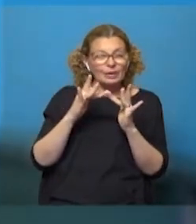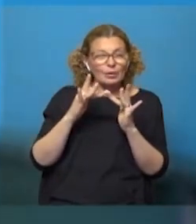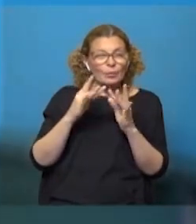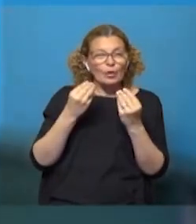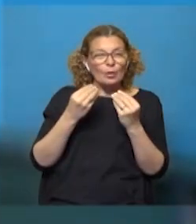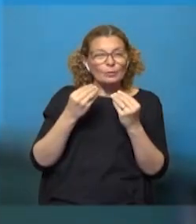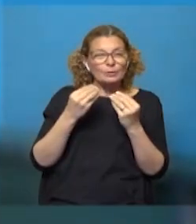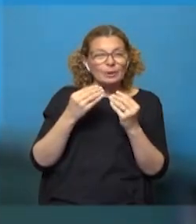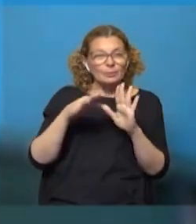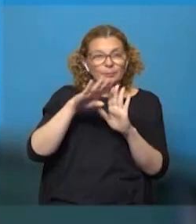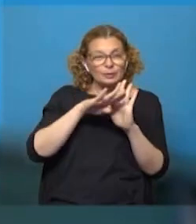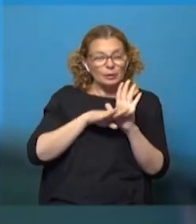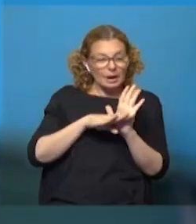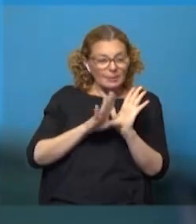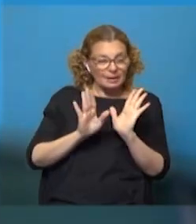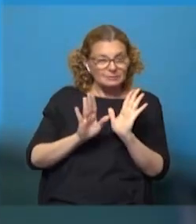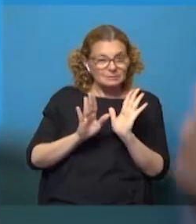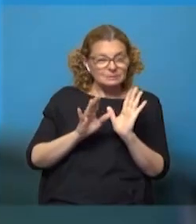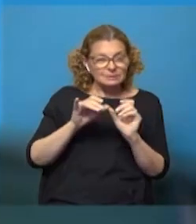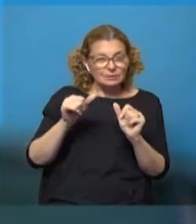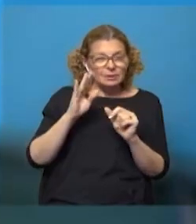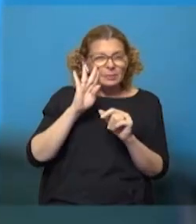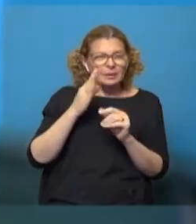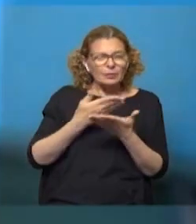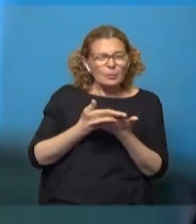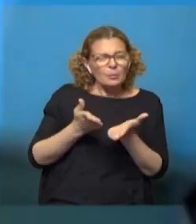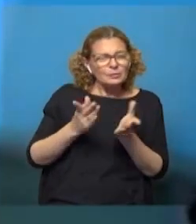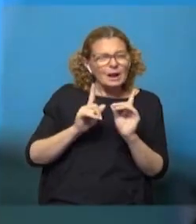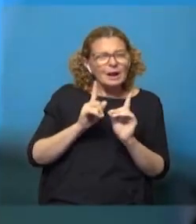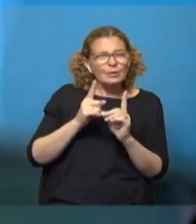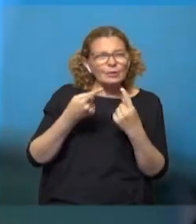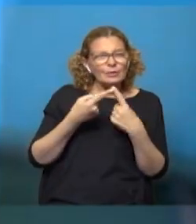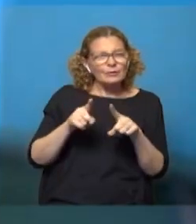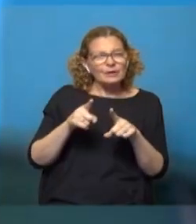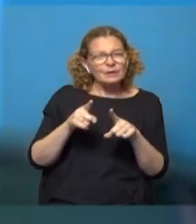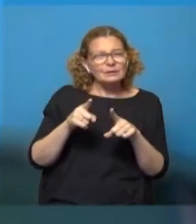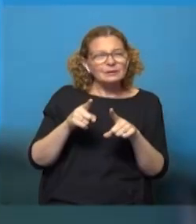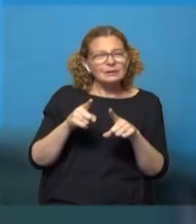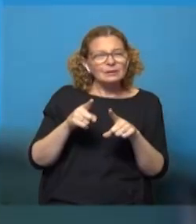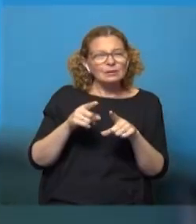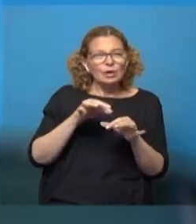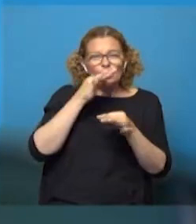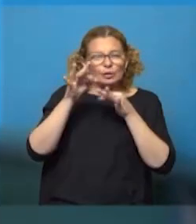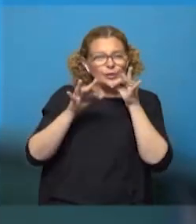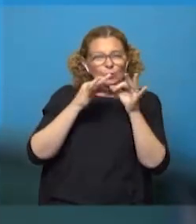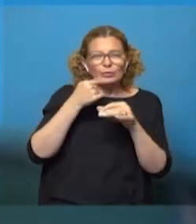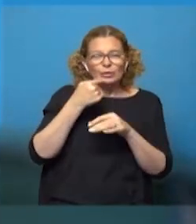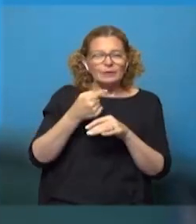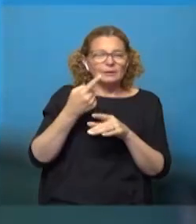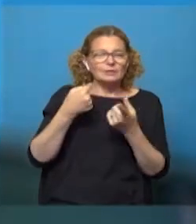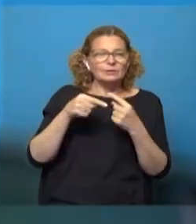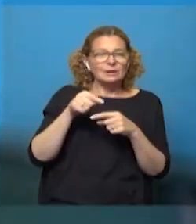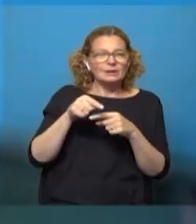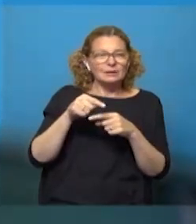forma como está formulado el programa que parece Mostrar digamos algo diferente de lo que los discursos dicen entonces